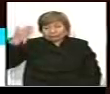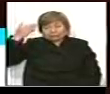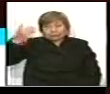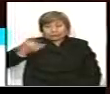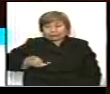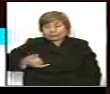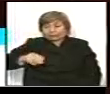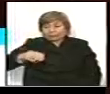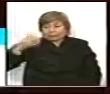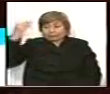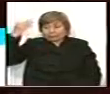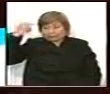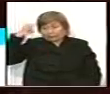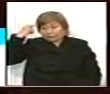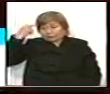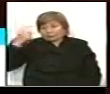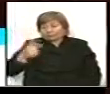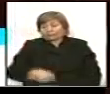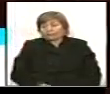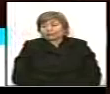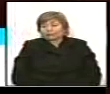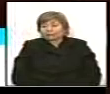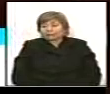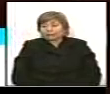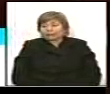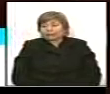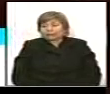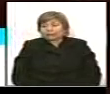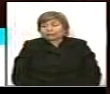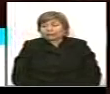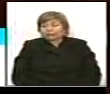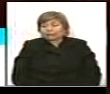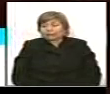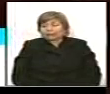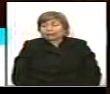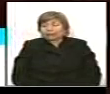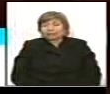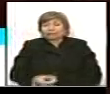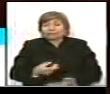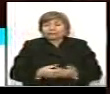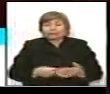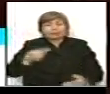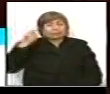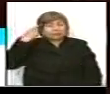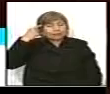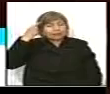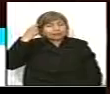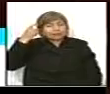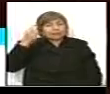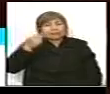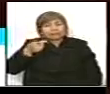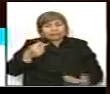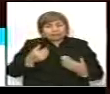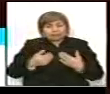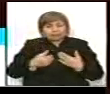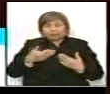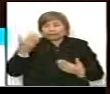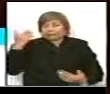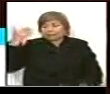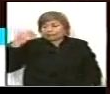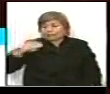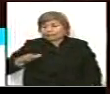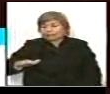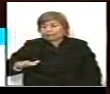hoy. ¿No? ¿Y qué sueños tenían cuando eran